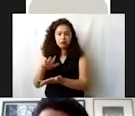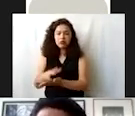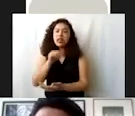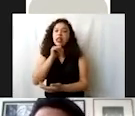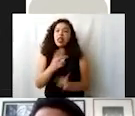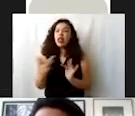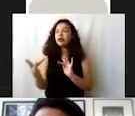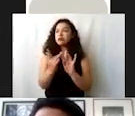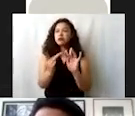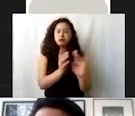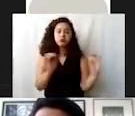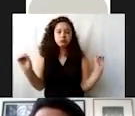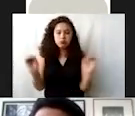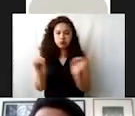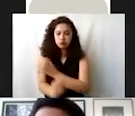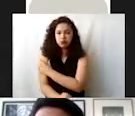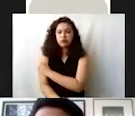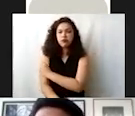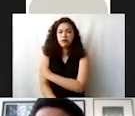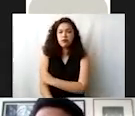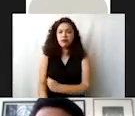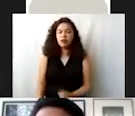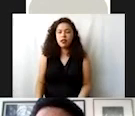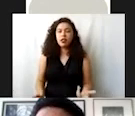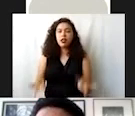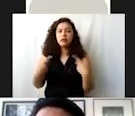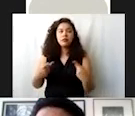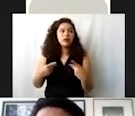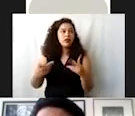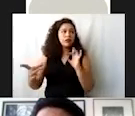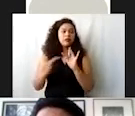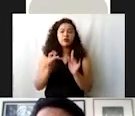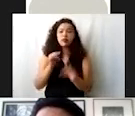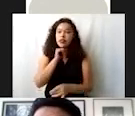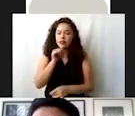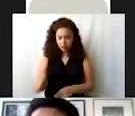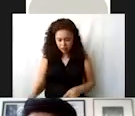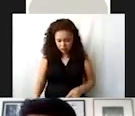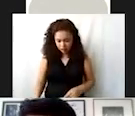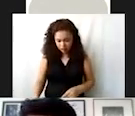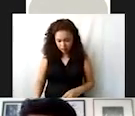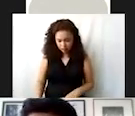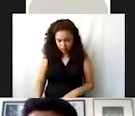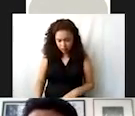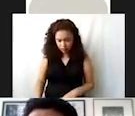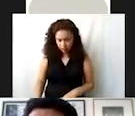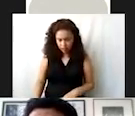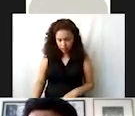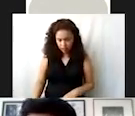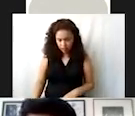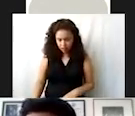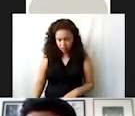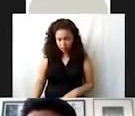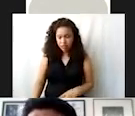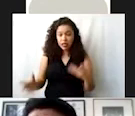aquellos contribuyentes no localizados, ¿sí? Contribuyentes no localizados que están en